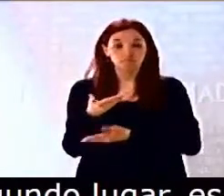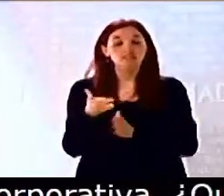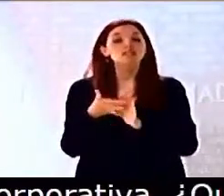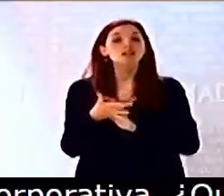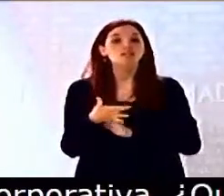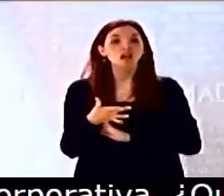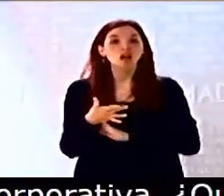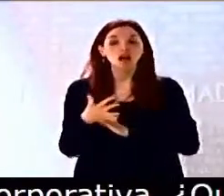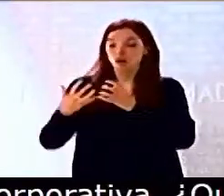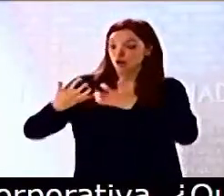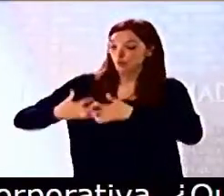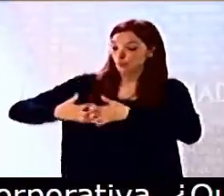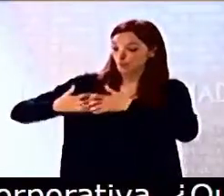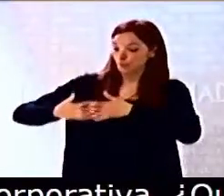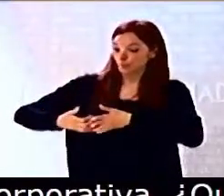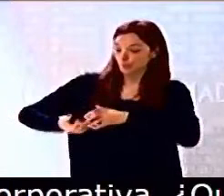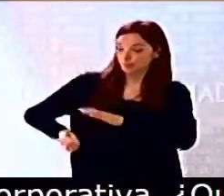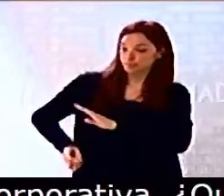estaba fabricada